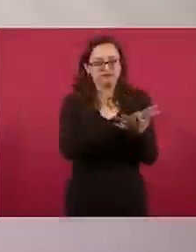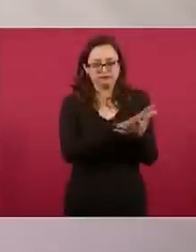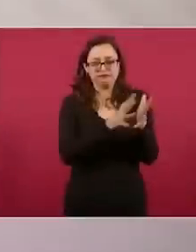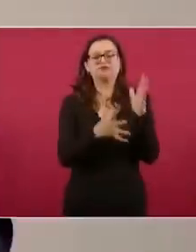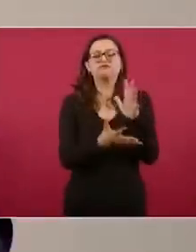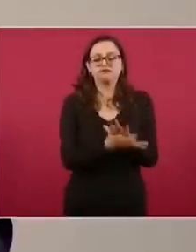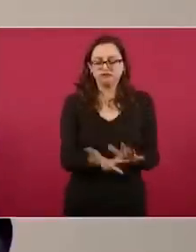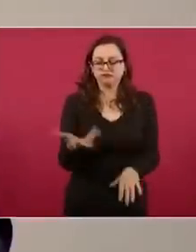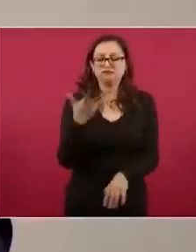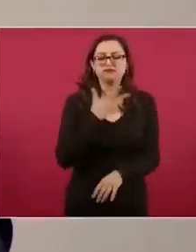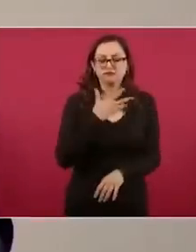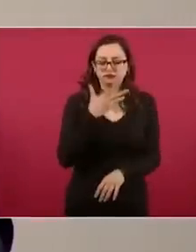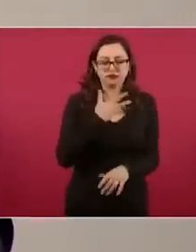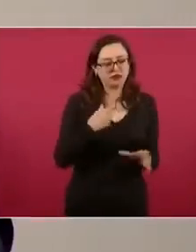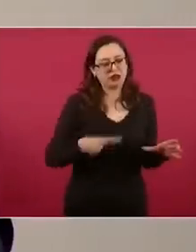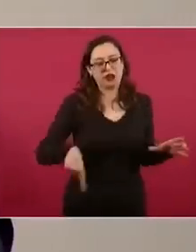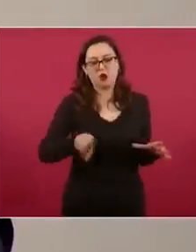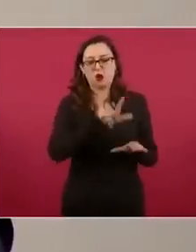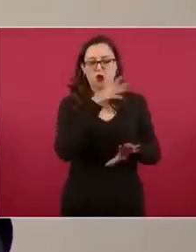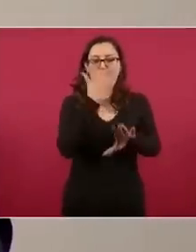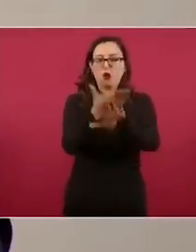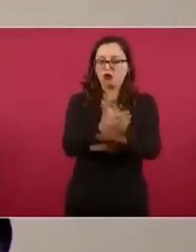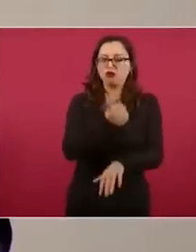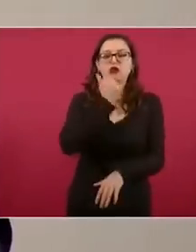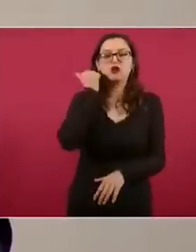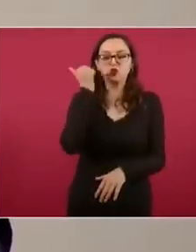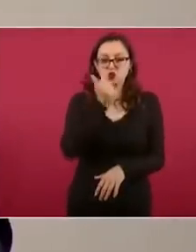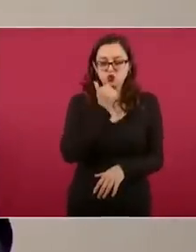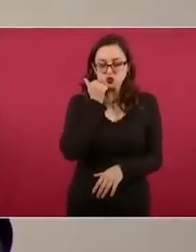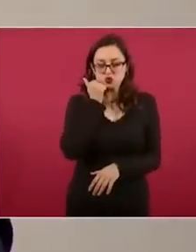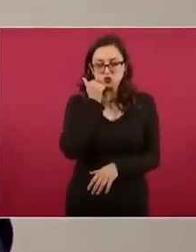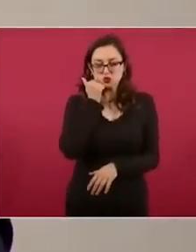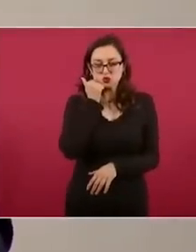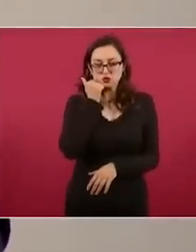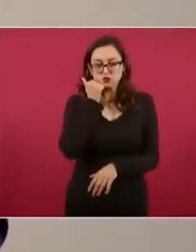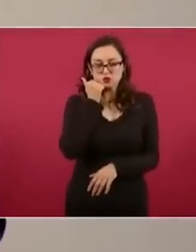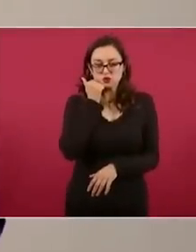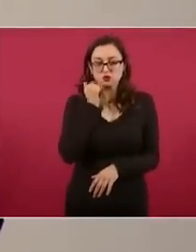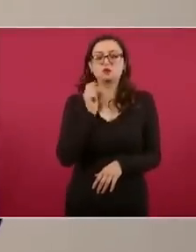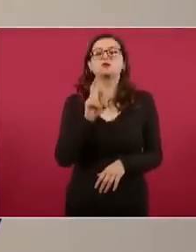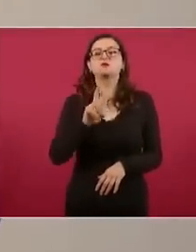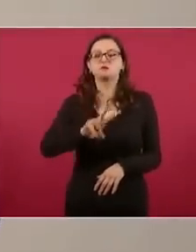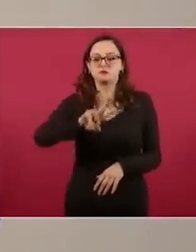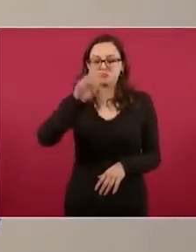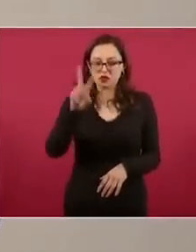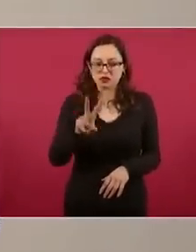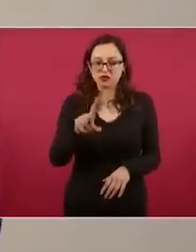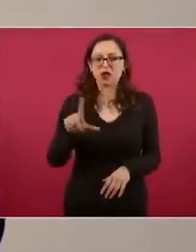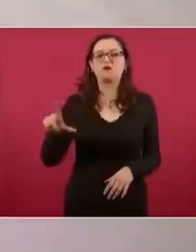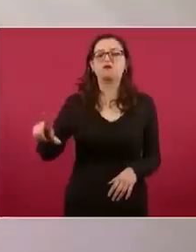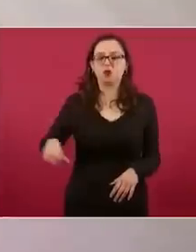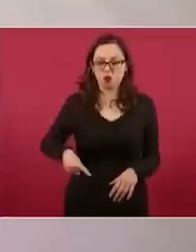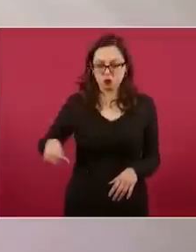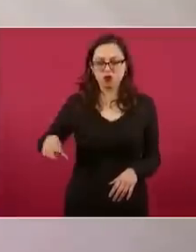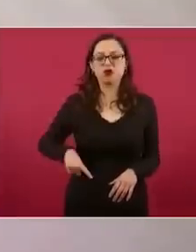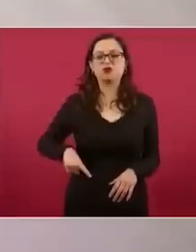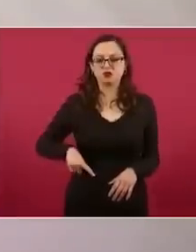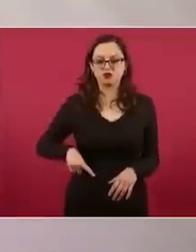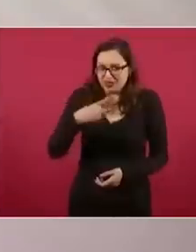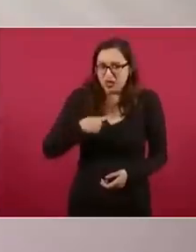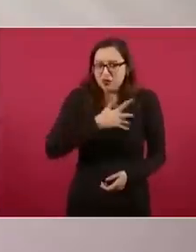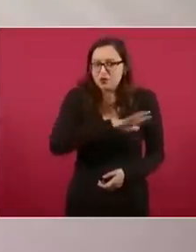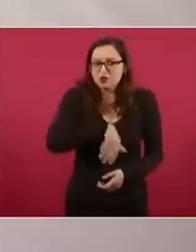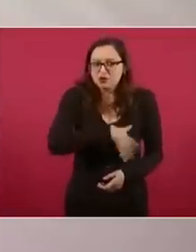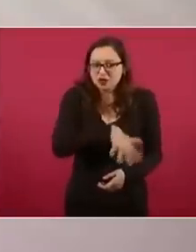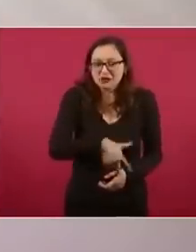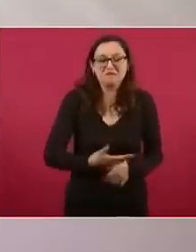pues bueno, no hay ningún indicio y eso es lo lamentable de que las víctimas se encuentren con vida. Estos